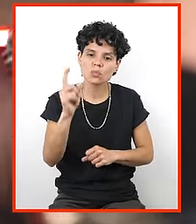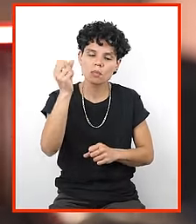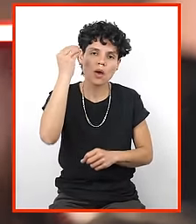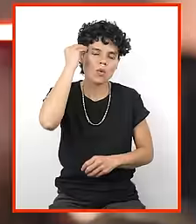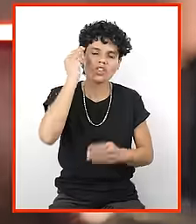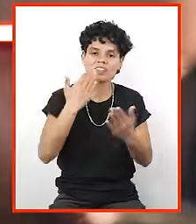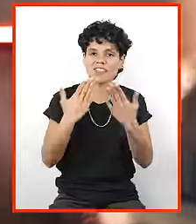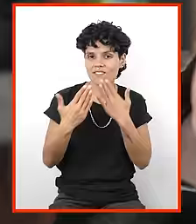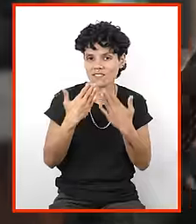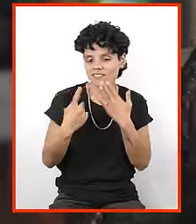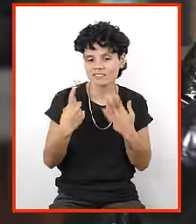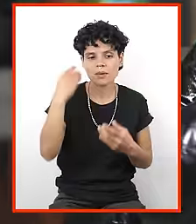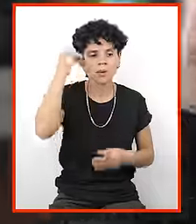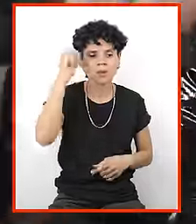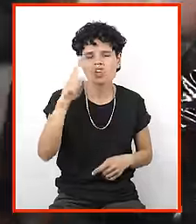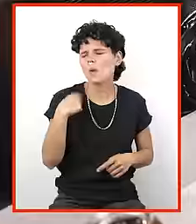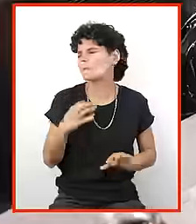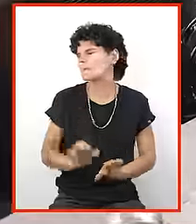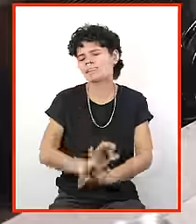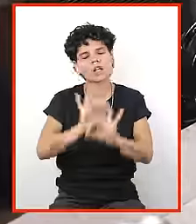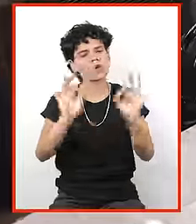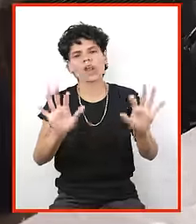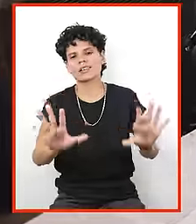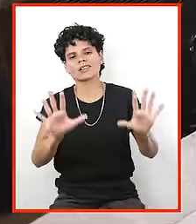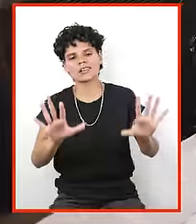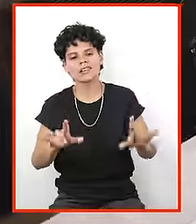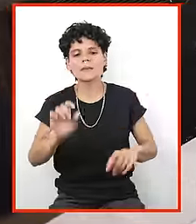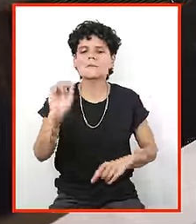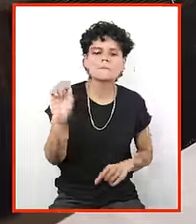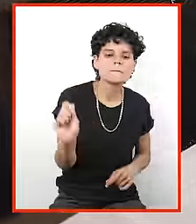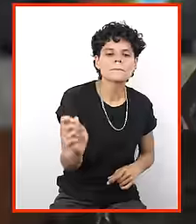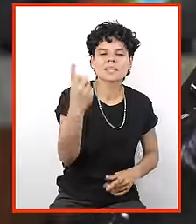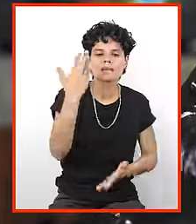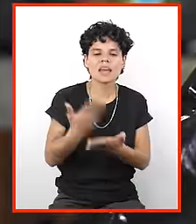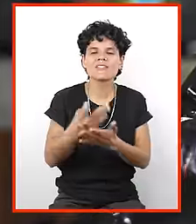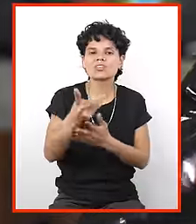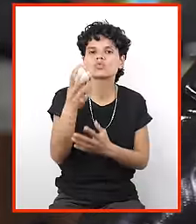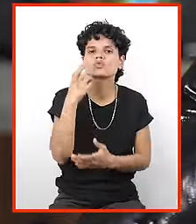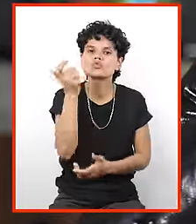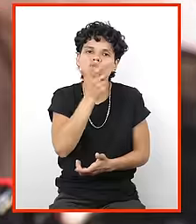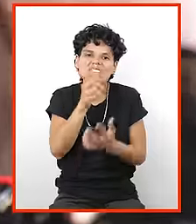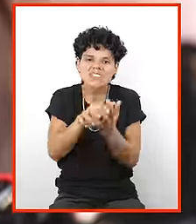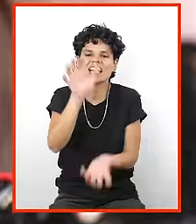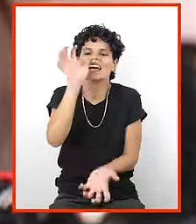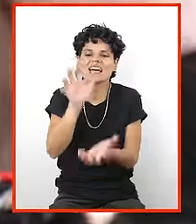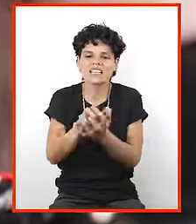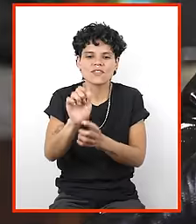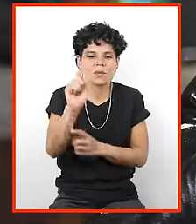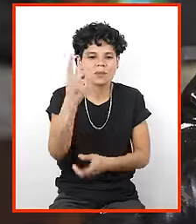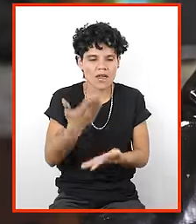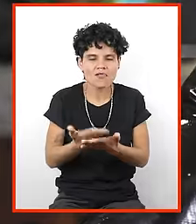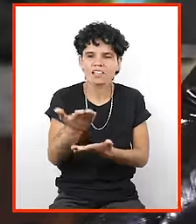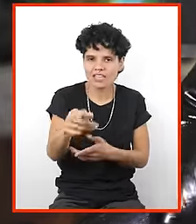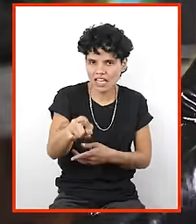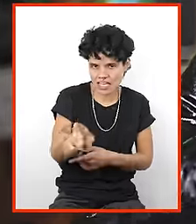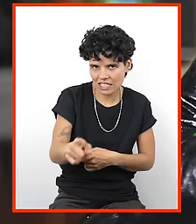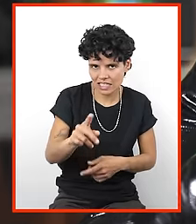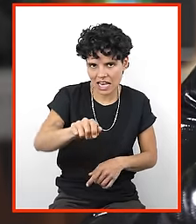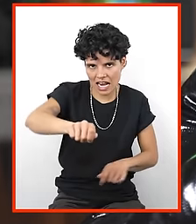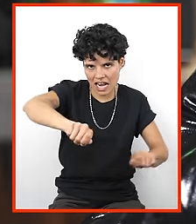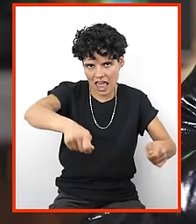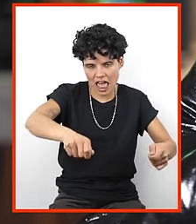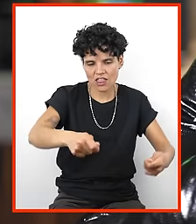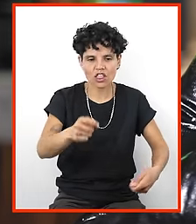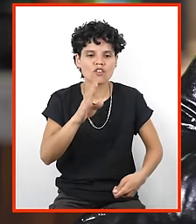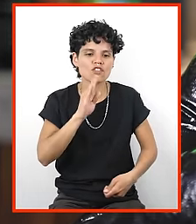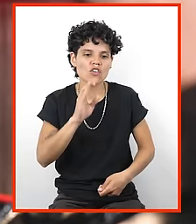entrevista, de hecho te la iba a comentar. Gloriosa. Y fue la primera vez que salió tu risa en los diarios. Mentira, ¿cuándo? El lunes, sí.